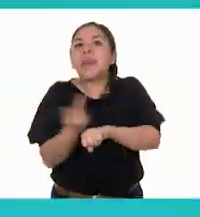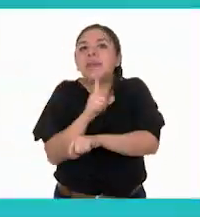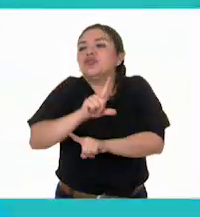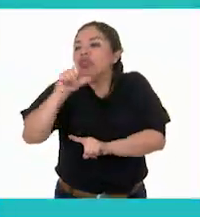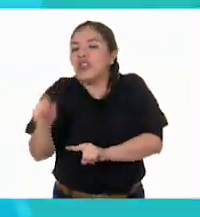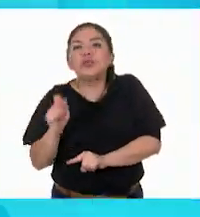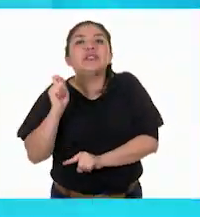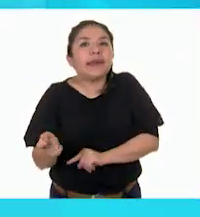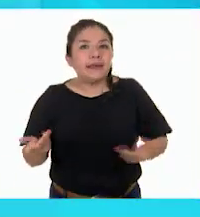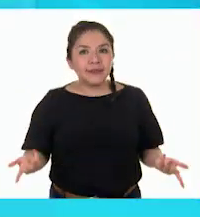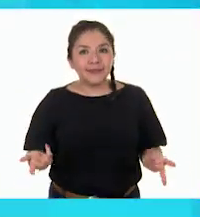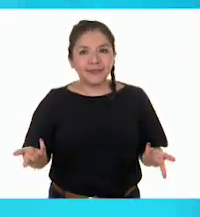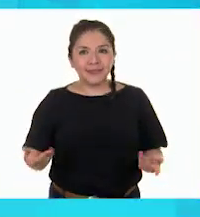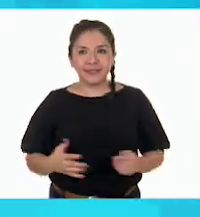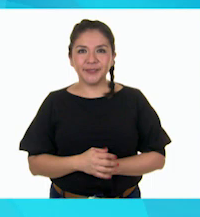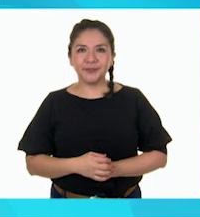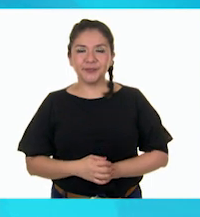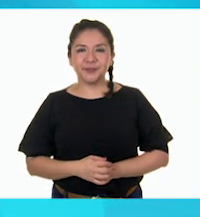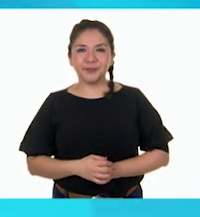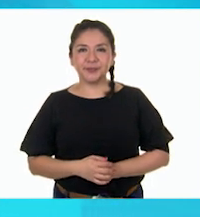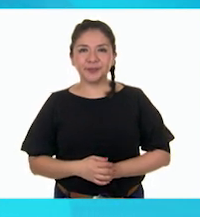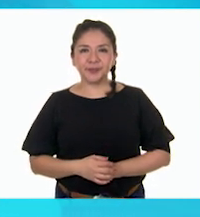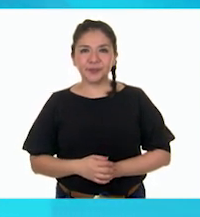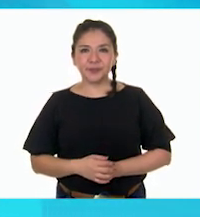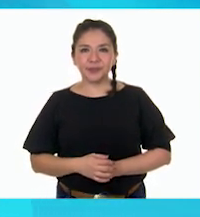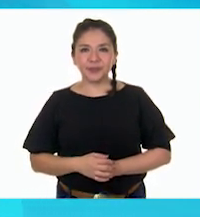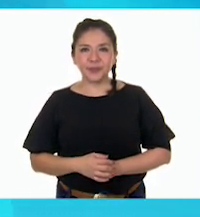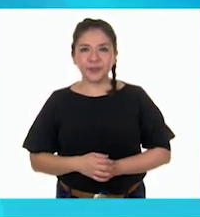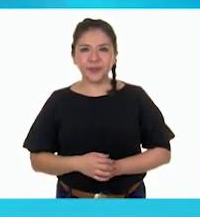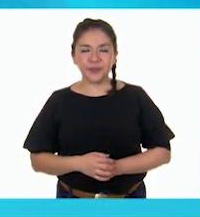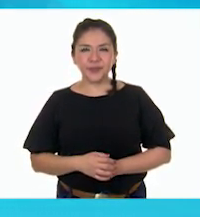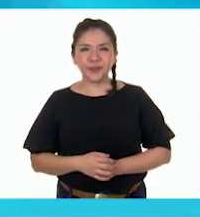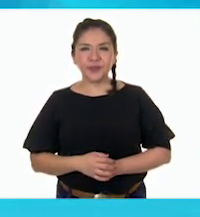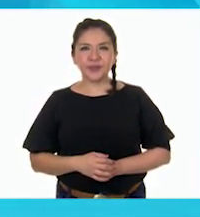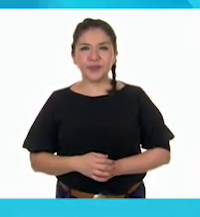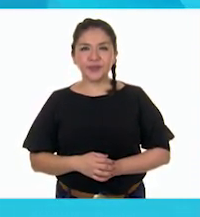esto. Muy bien, perfecto.